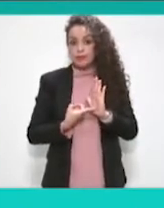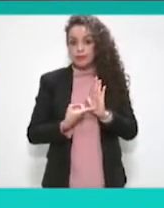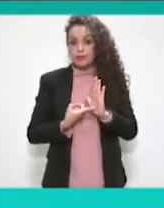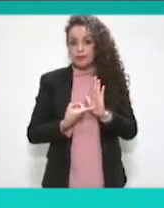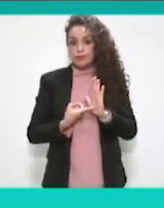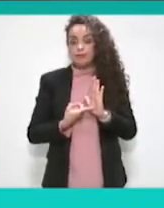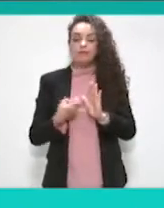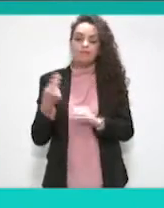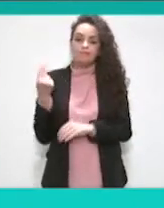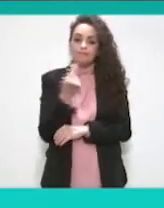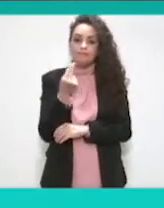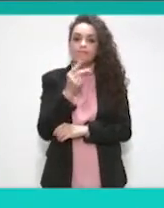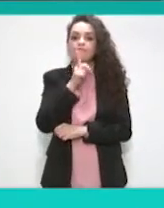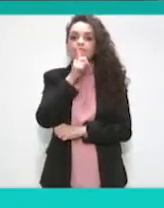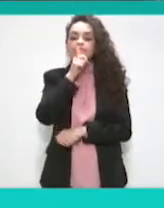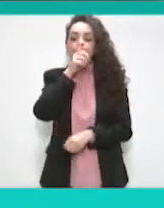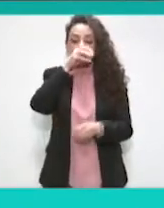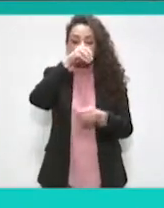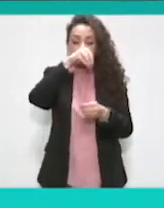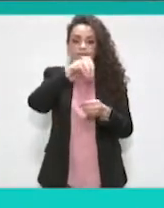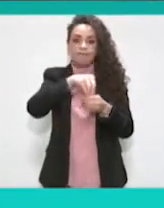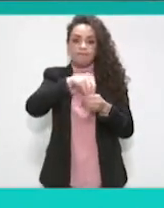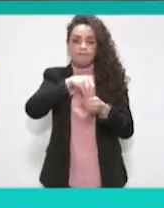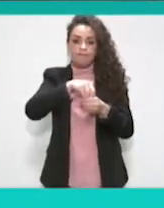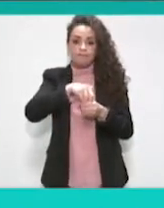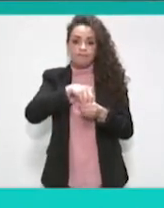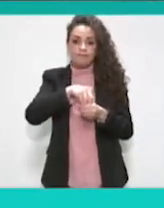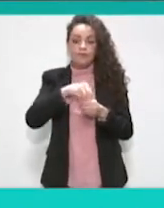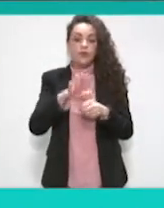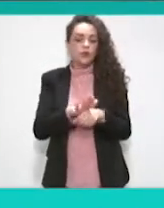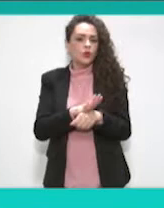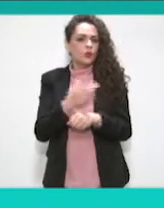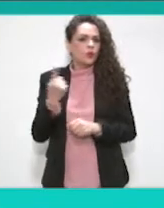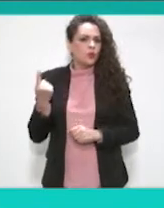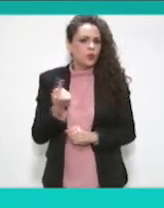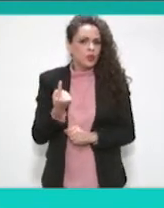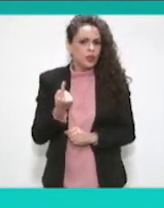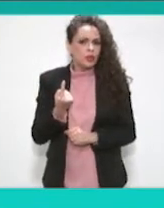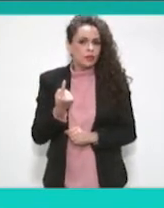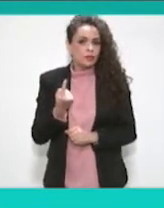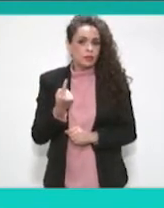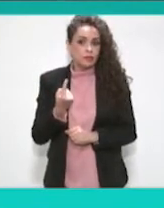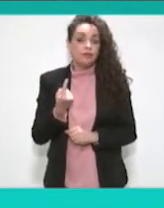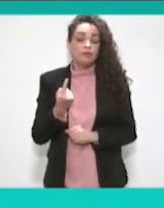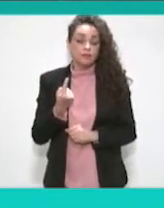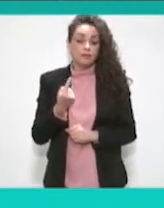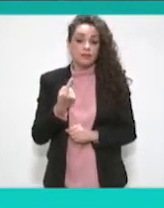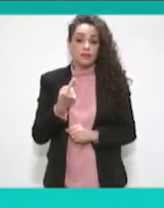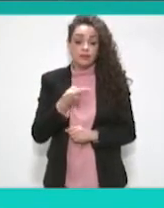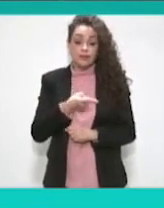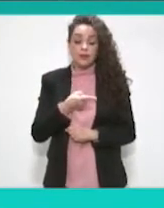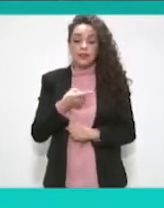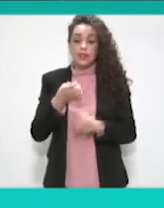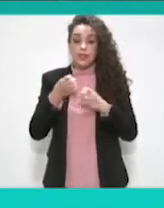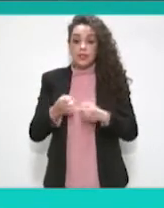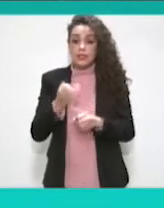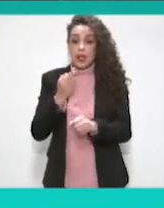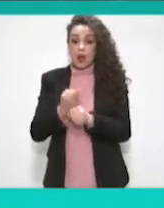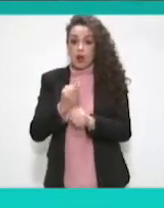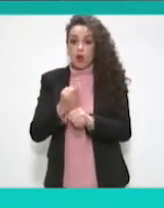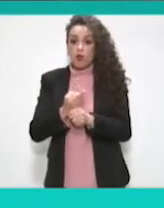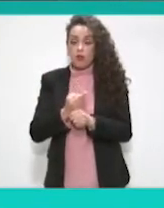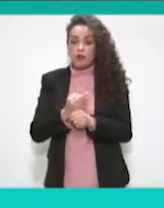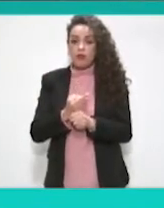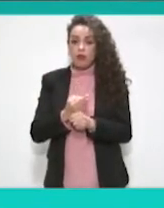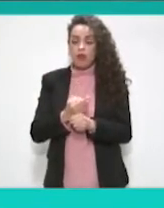de reserva porque se encuentra en medio de siete juicios de amparo siete